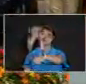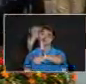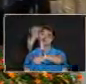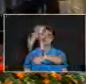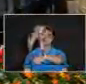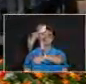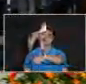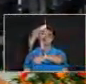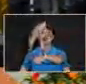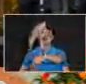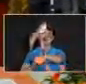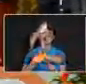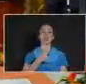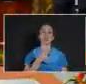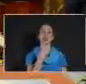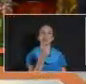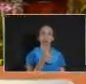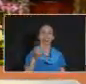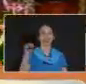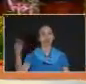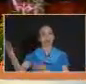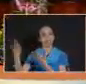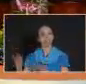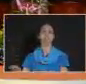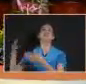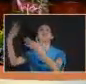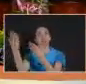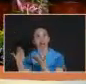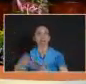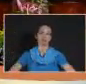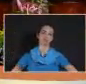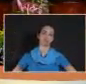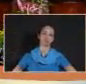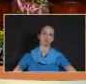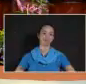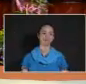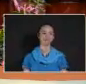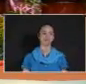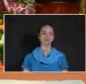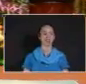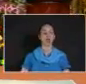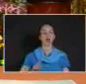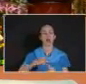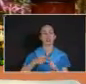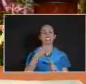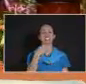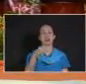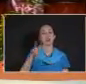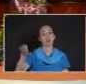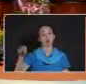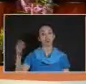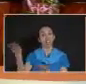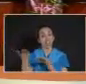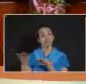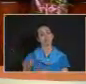¿Verdad que cuando les digo que no traigan, traen? Y cuando les digo que traigan, no